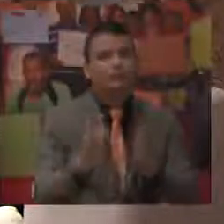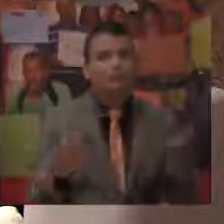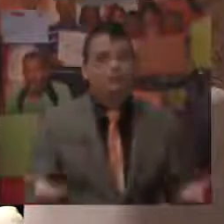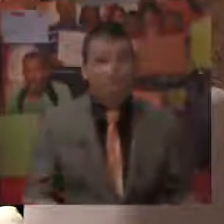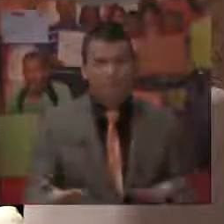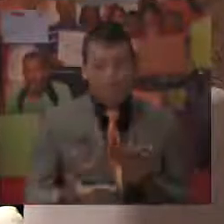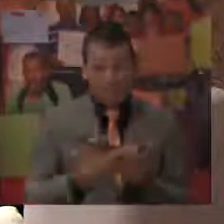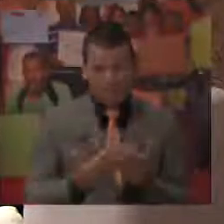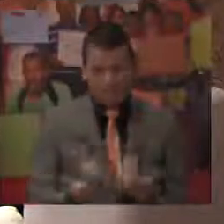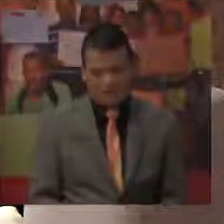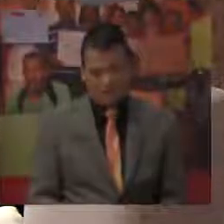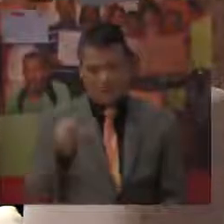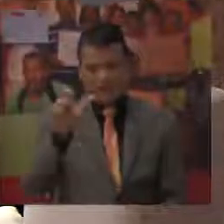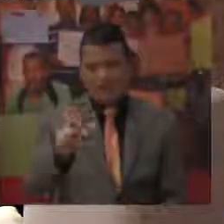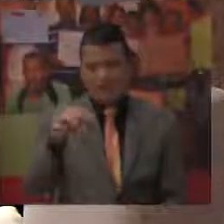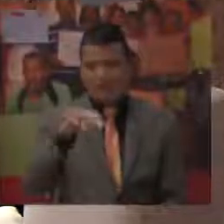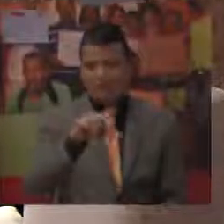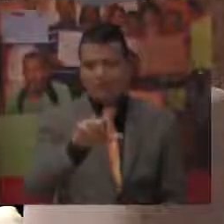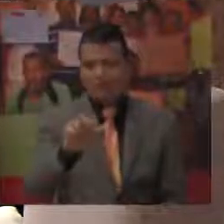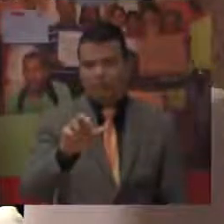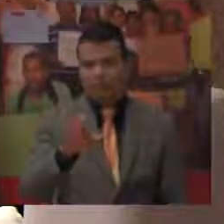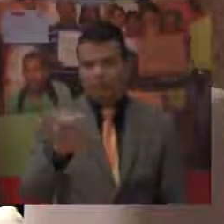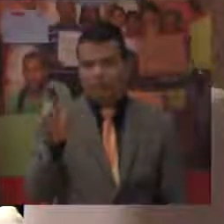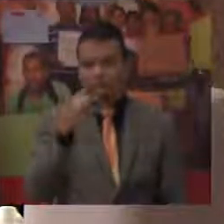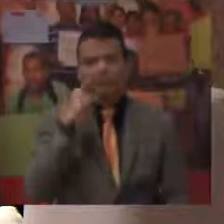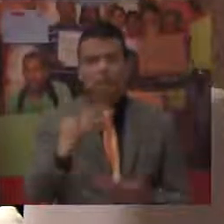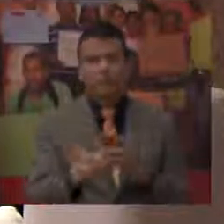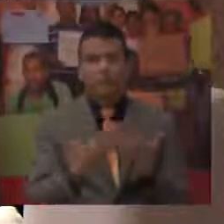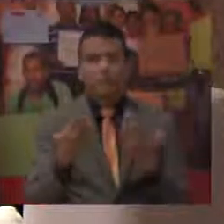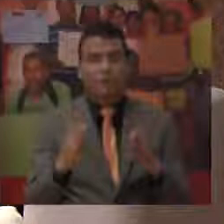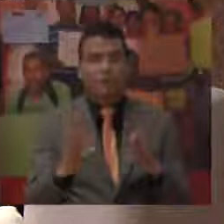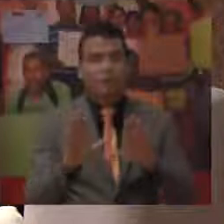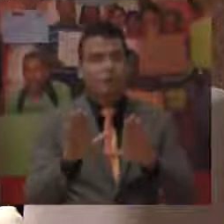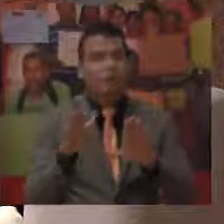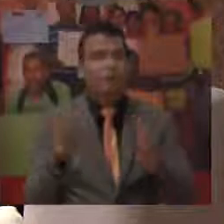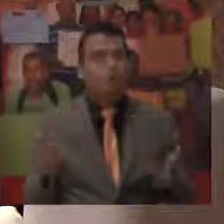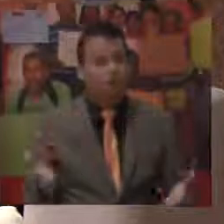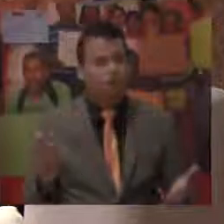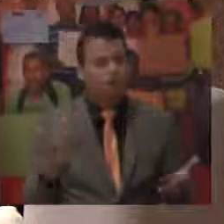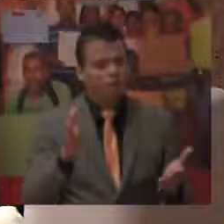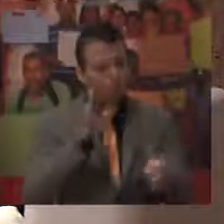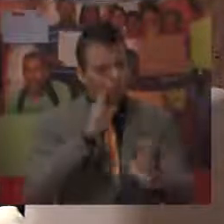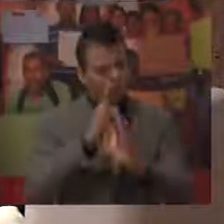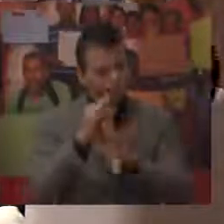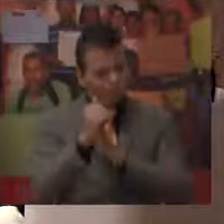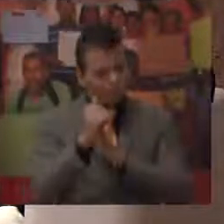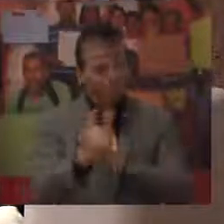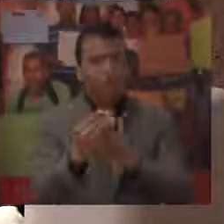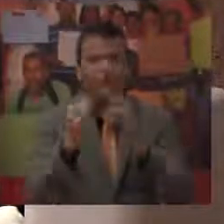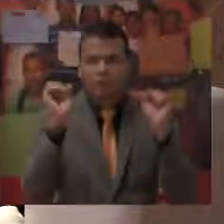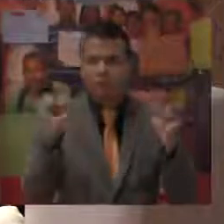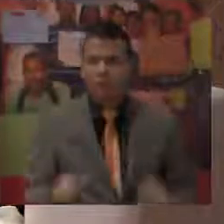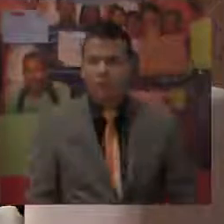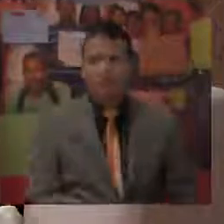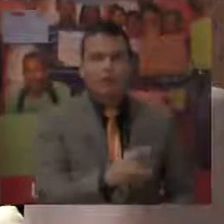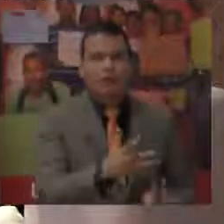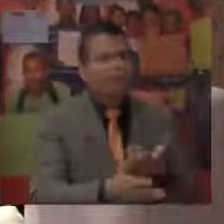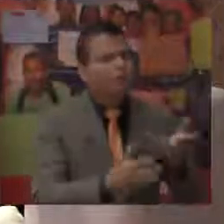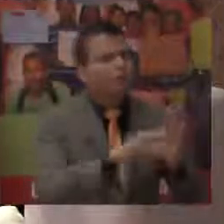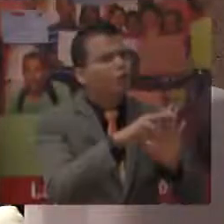como lo mencionaba el doctor Millares, pues tuvo la mejor o el mejor direccionamiento para poder sacar del limbo